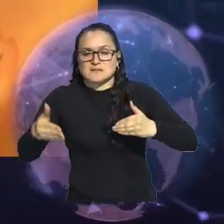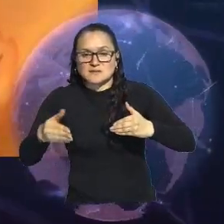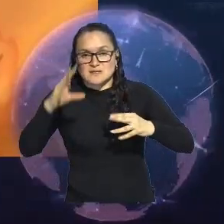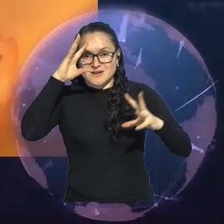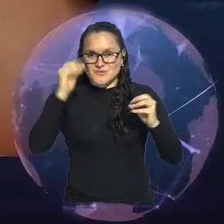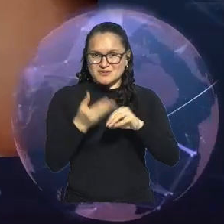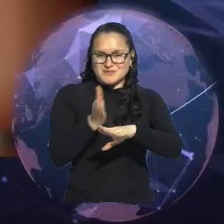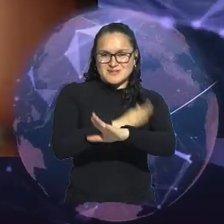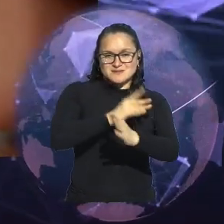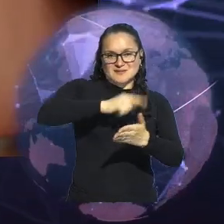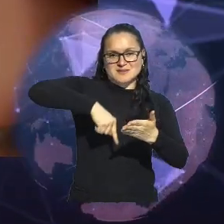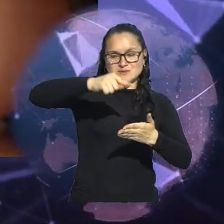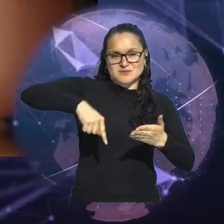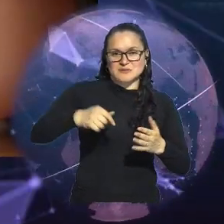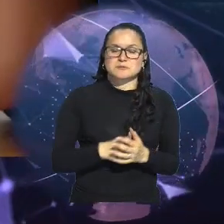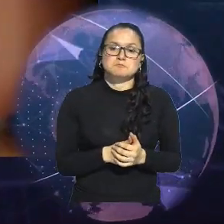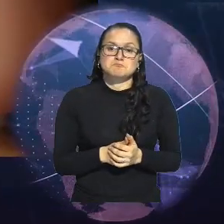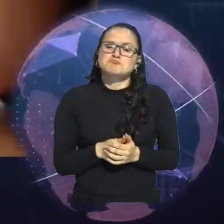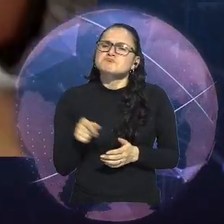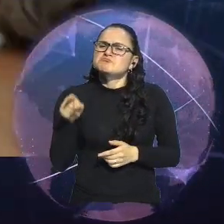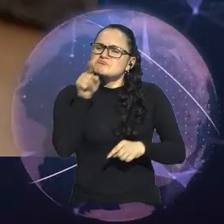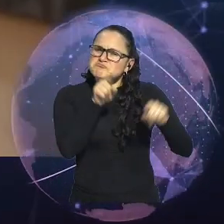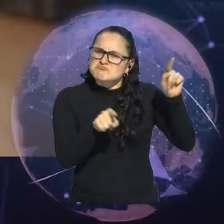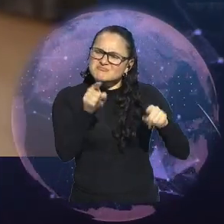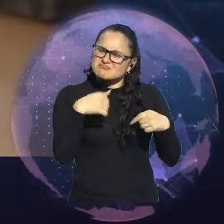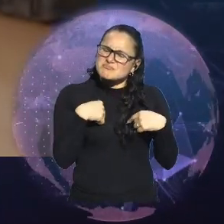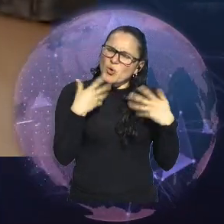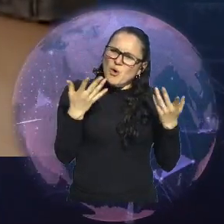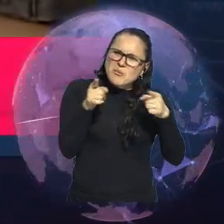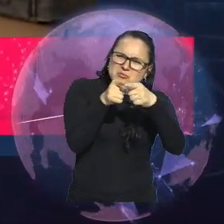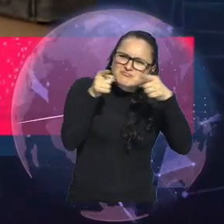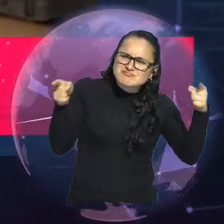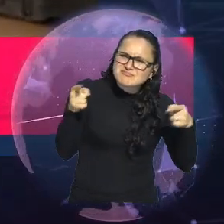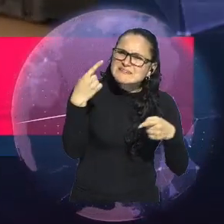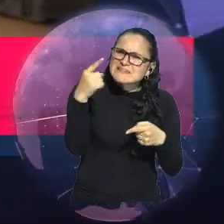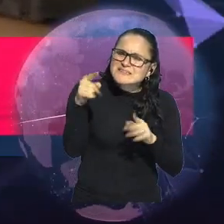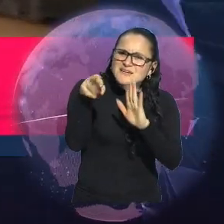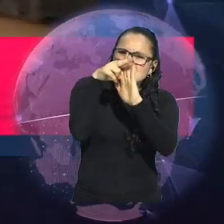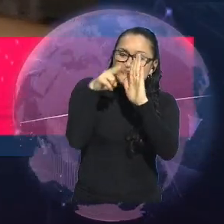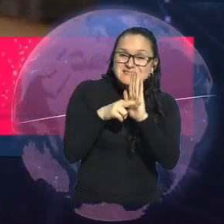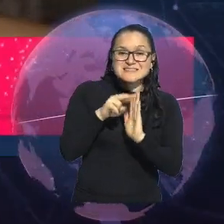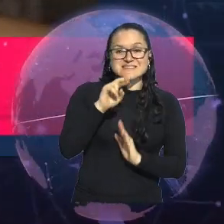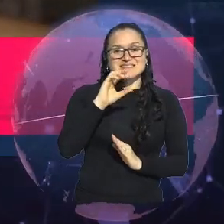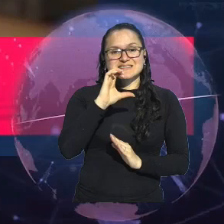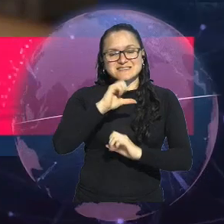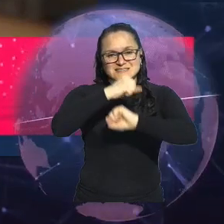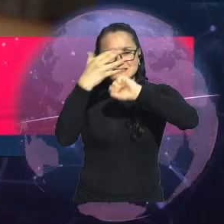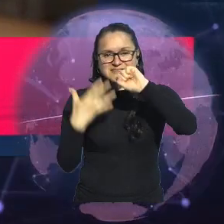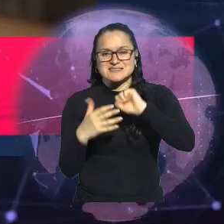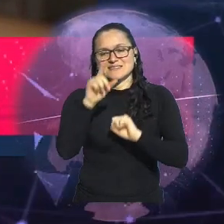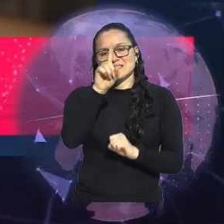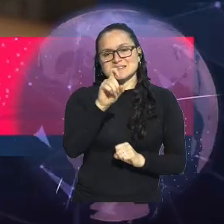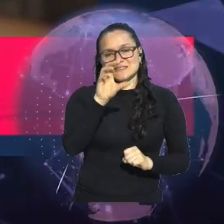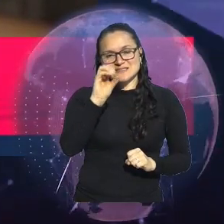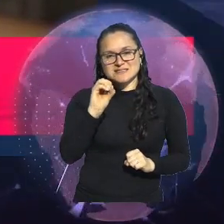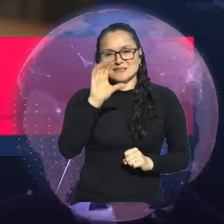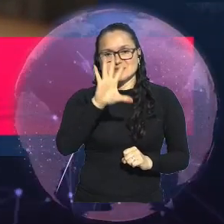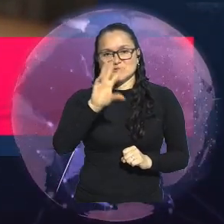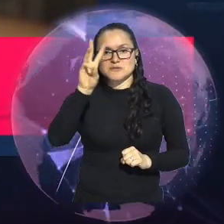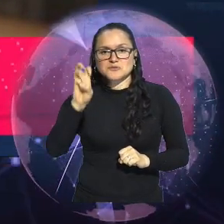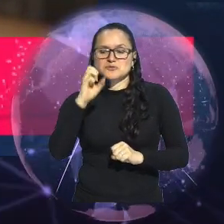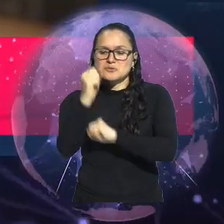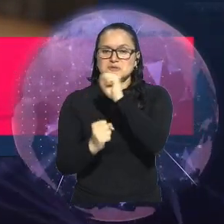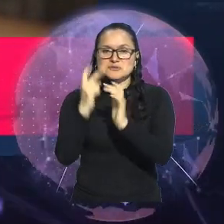los interesados pueden consultar la resolución crc este 60 58 de 2020